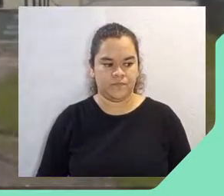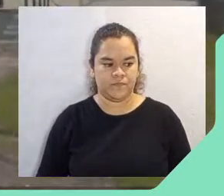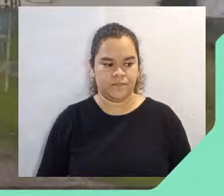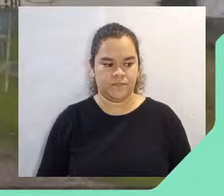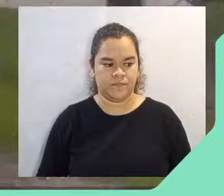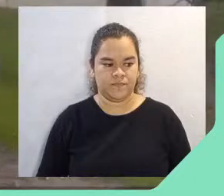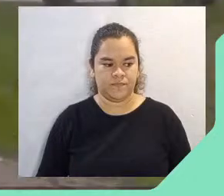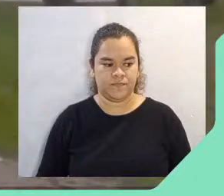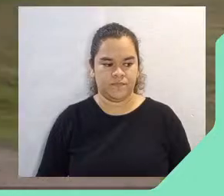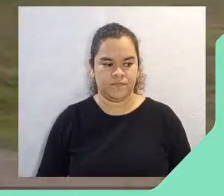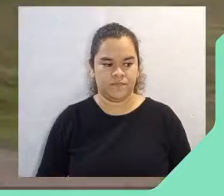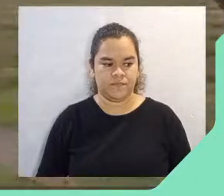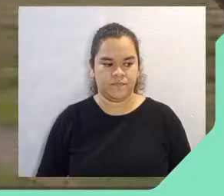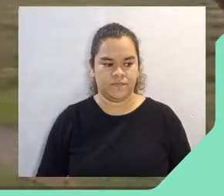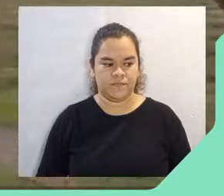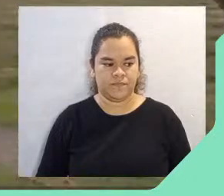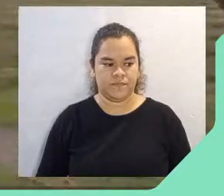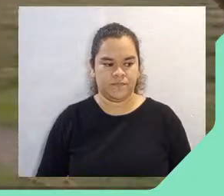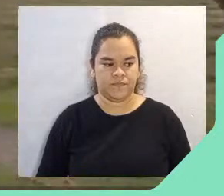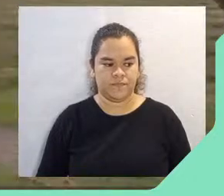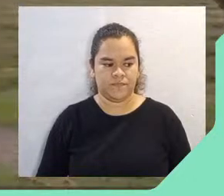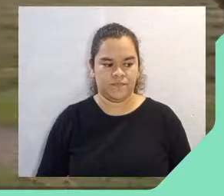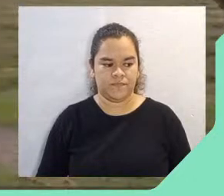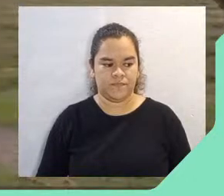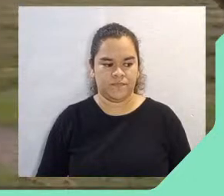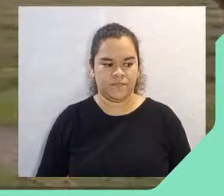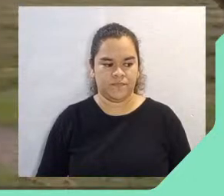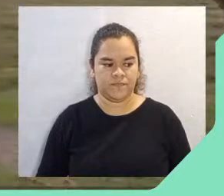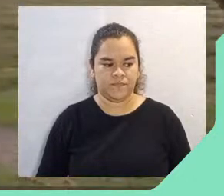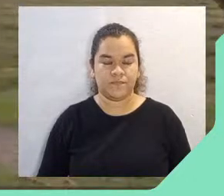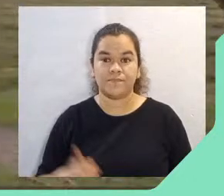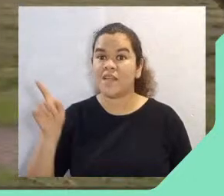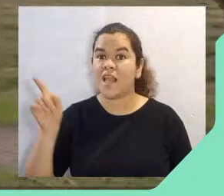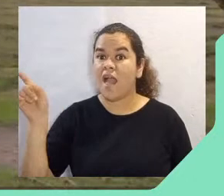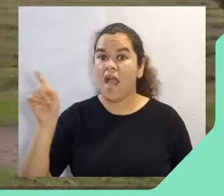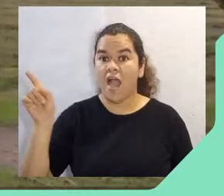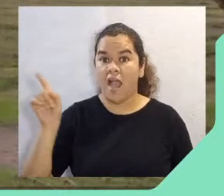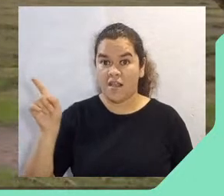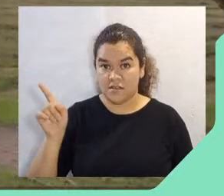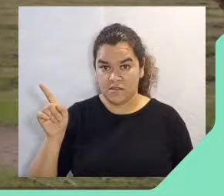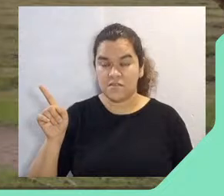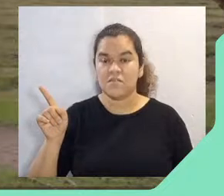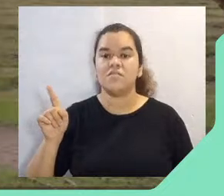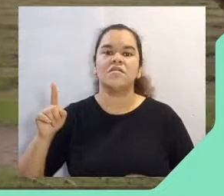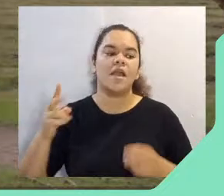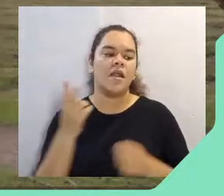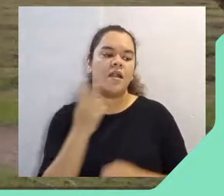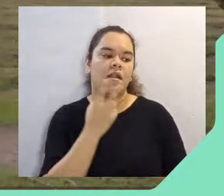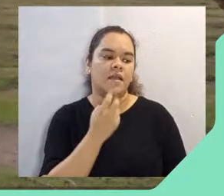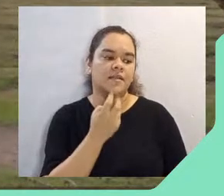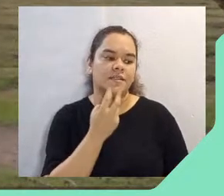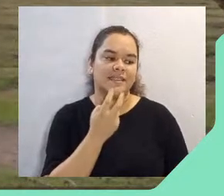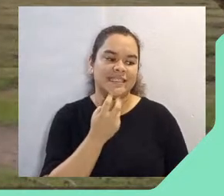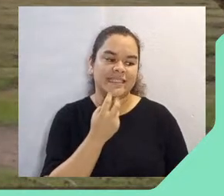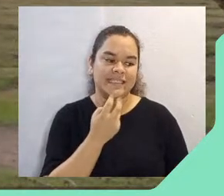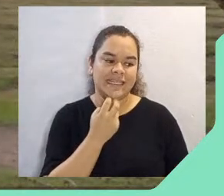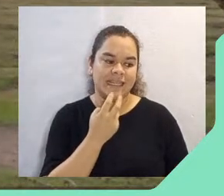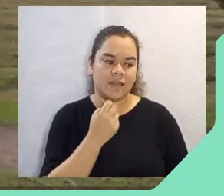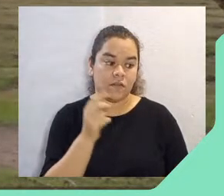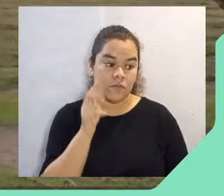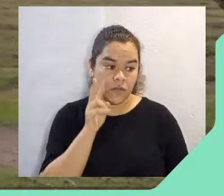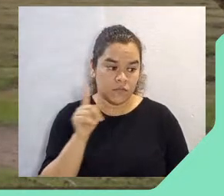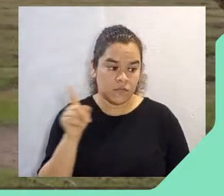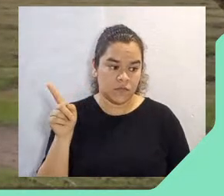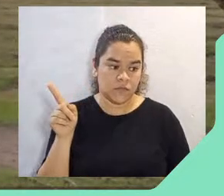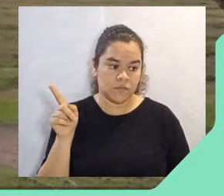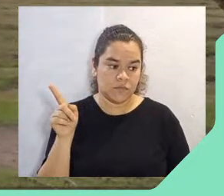es omnipresente en nuestras vidas, las instalaciones eléctricas. Esto que ustedes ven acá son los cables de energía